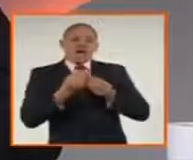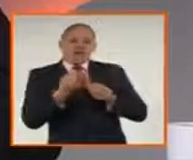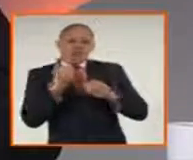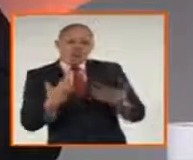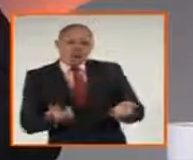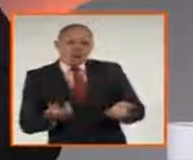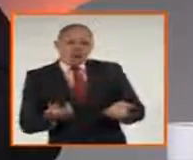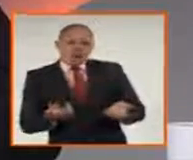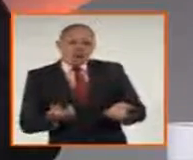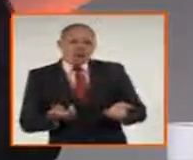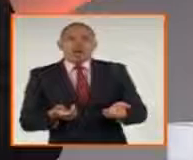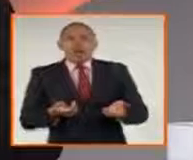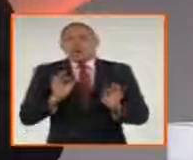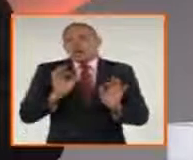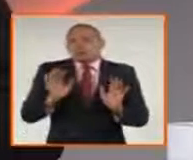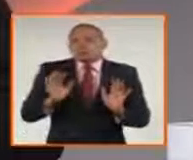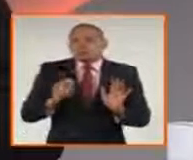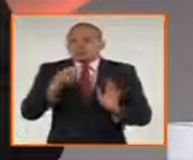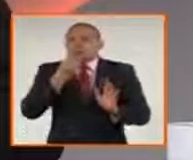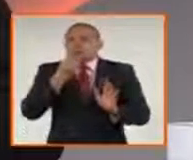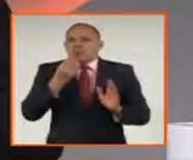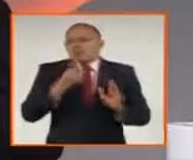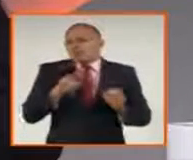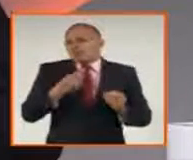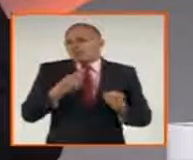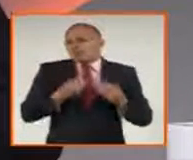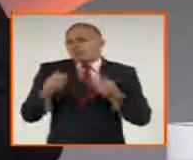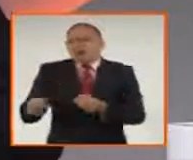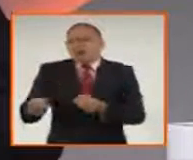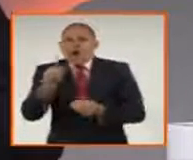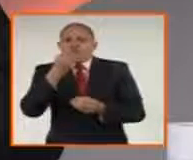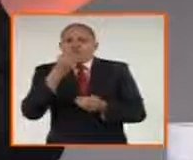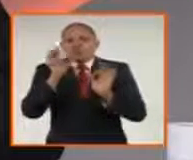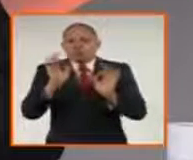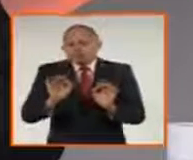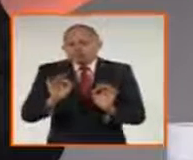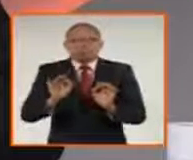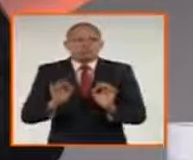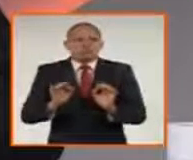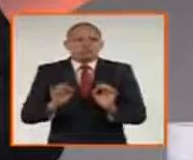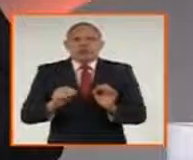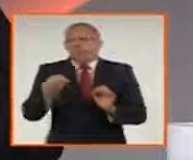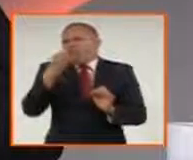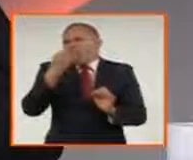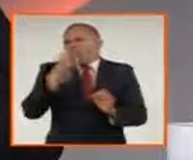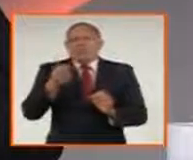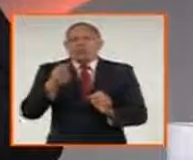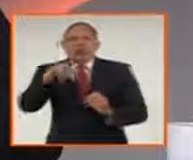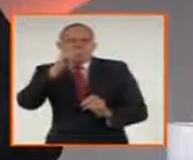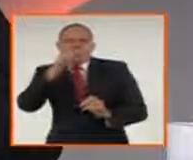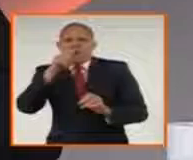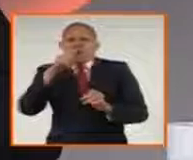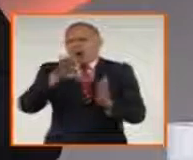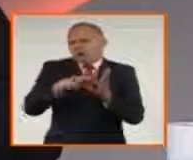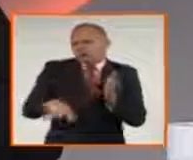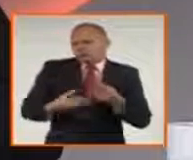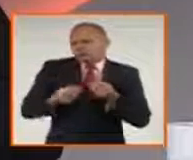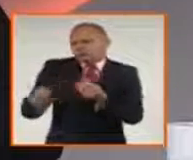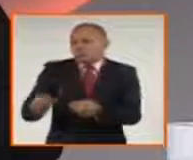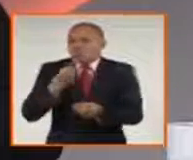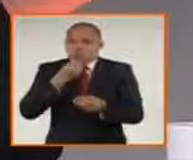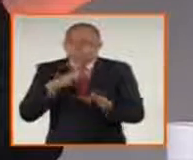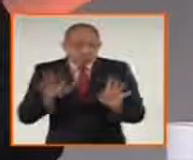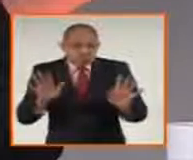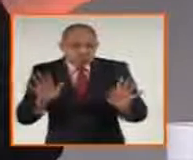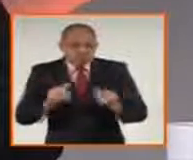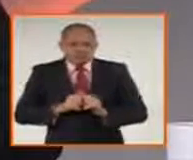el que el alimentante reciba al alimentista en su hogar y supla esas propias necesidades. Como principio, la propuesta es que